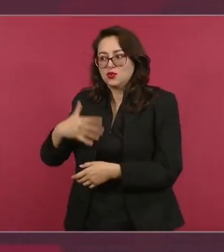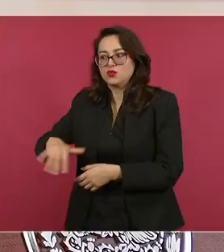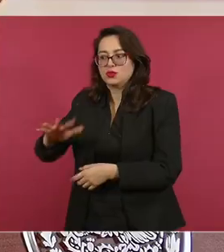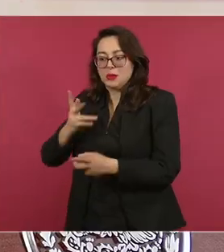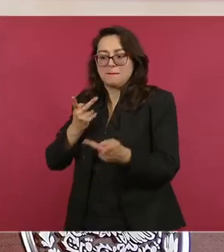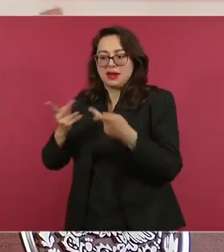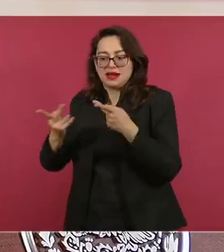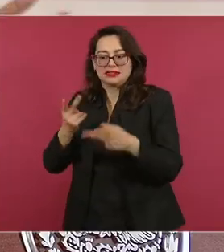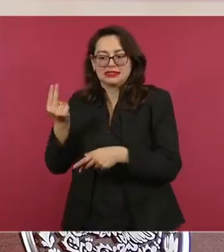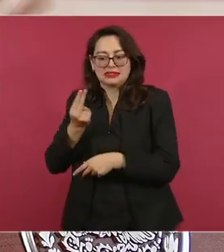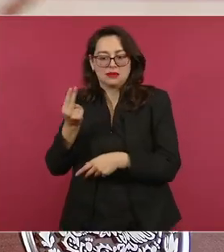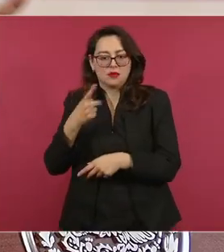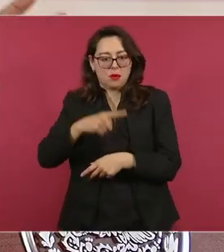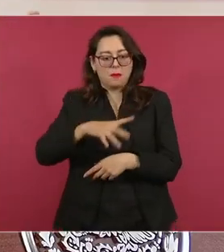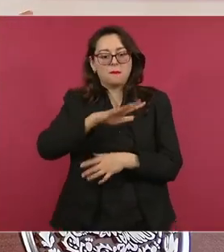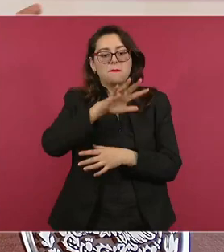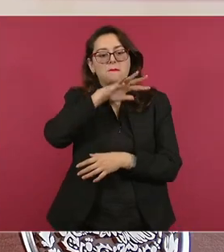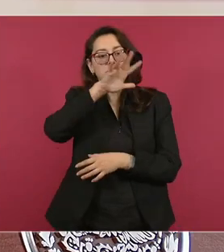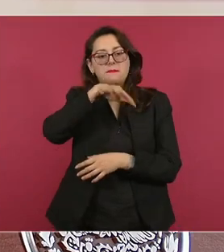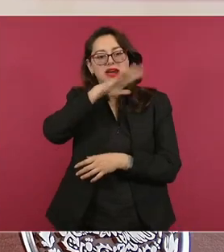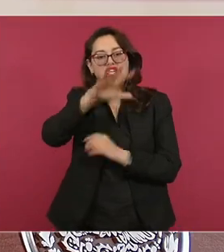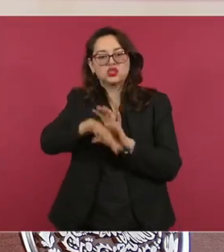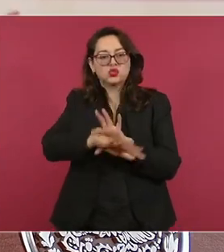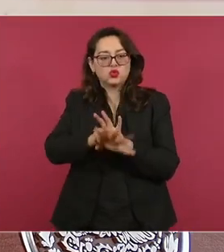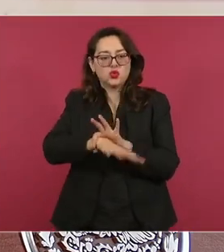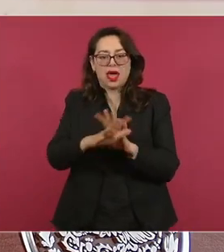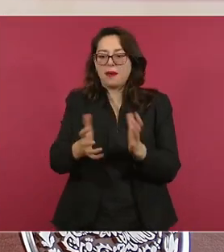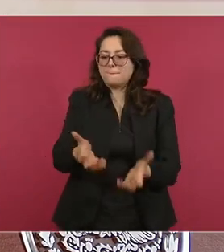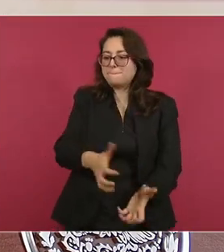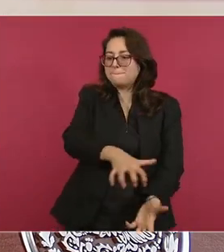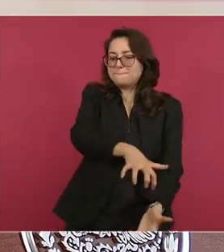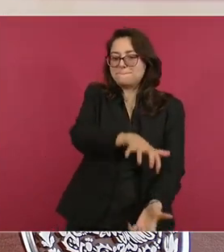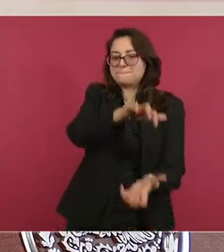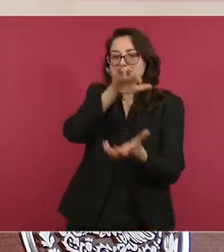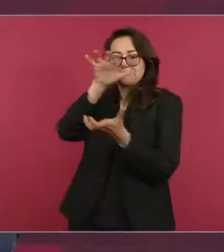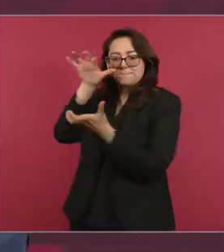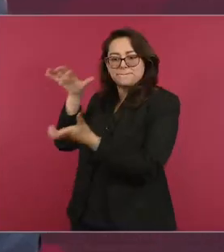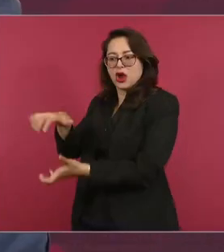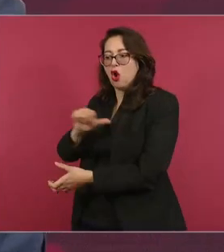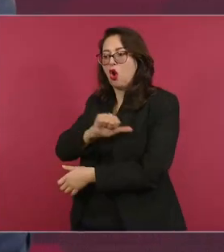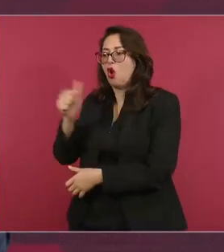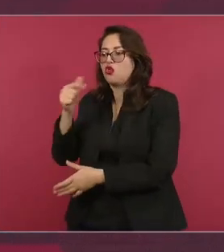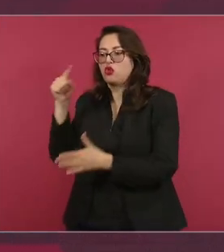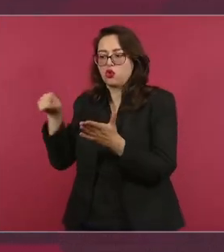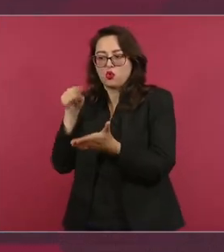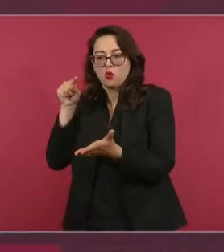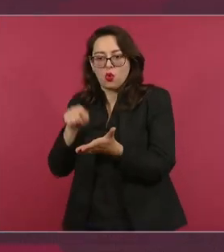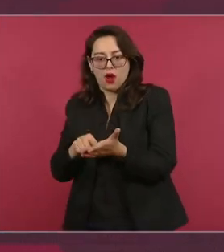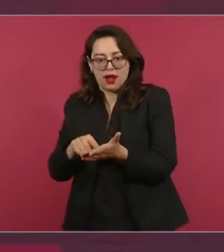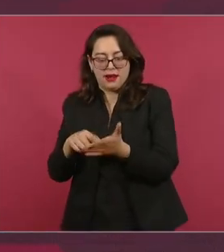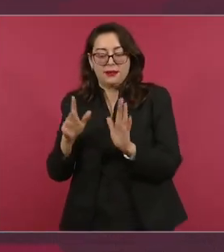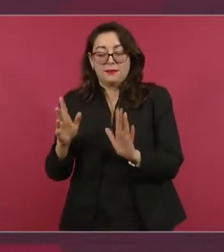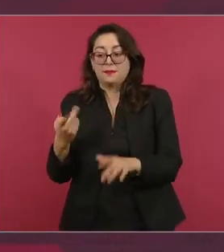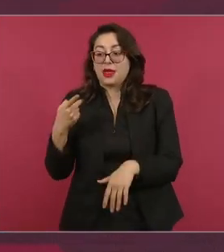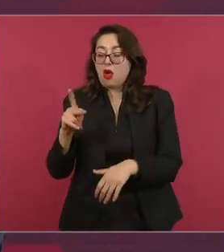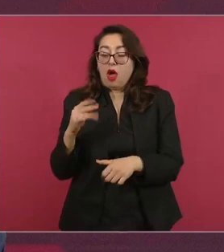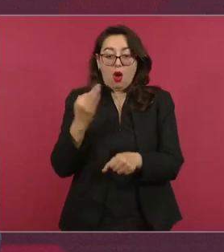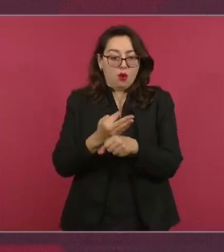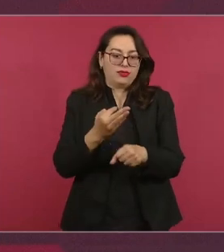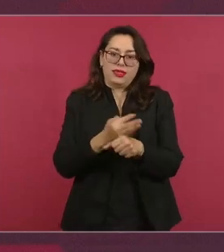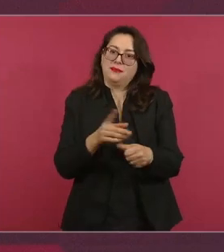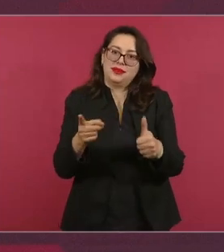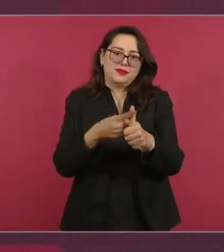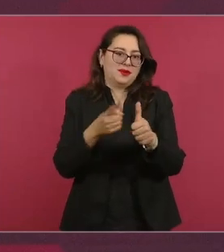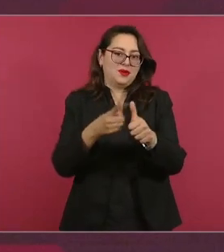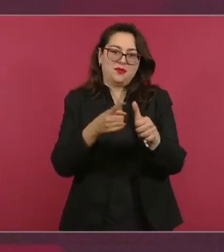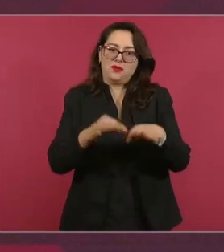limpieza, basura, eso lo tenemos, basura, o sea, en prioridad, que no falte la comida,